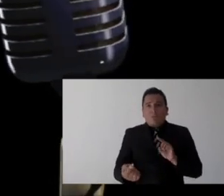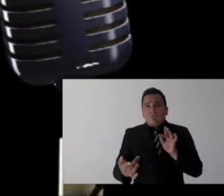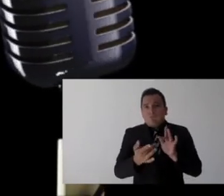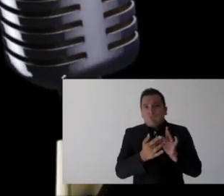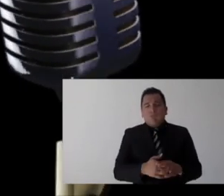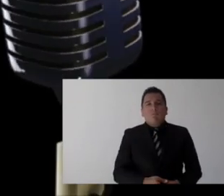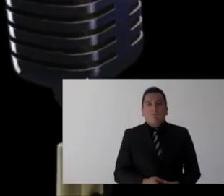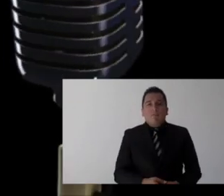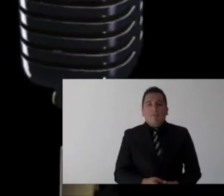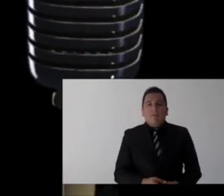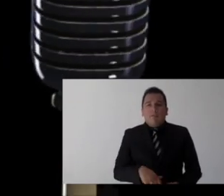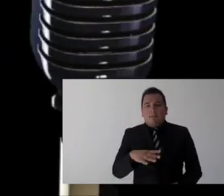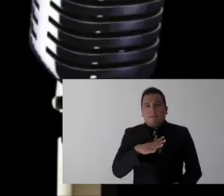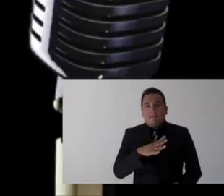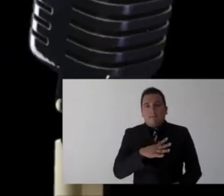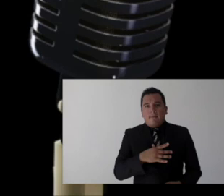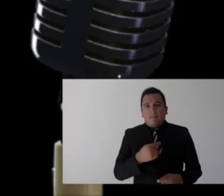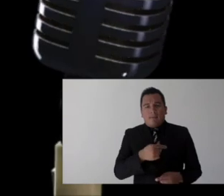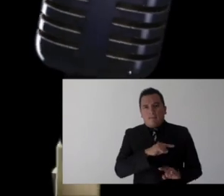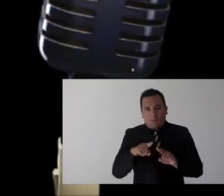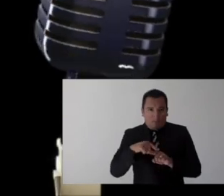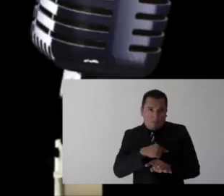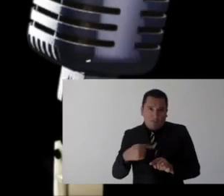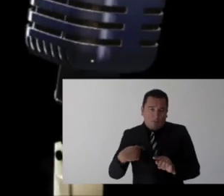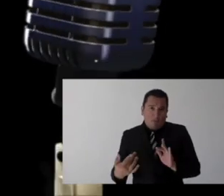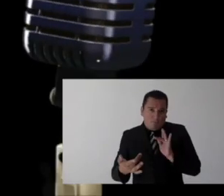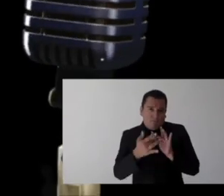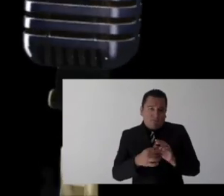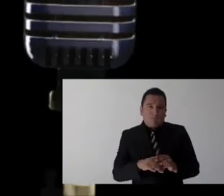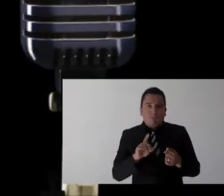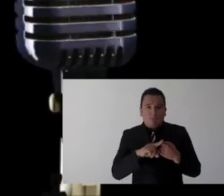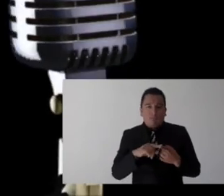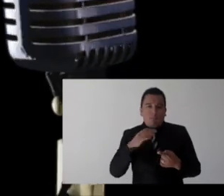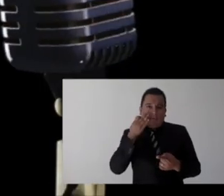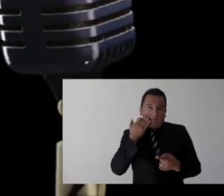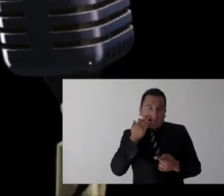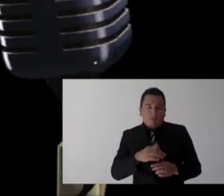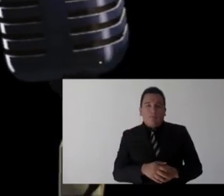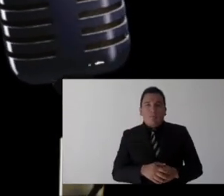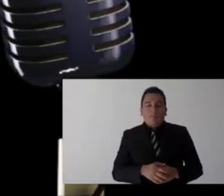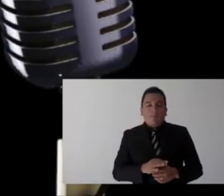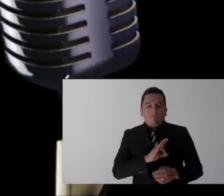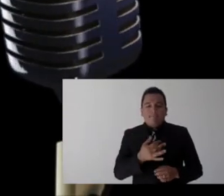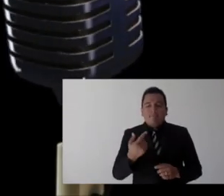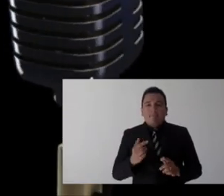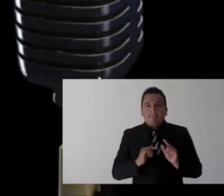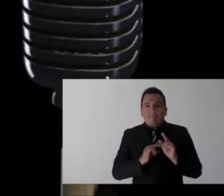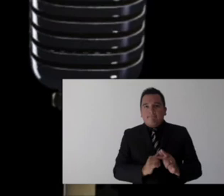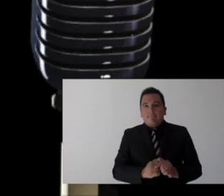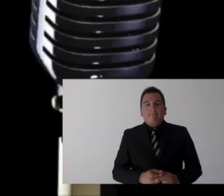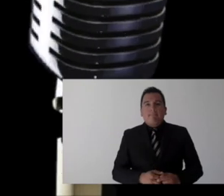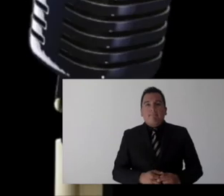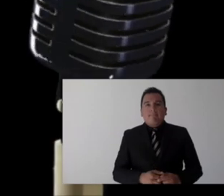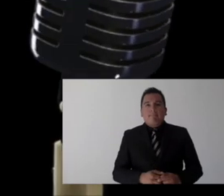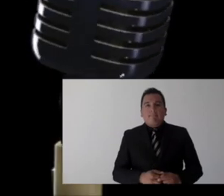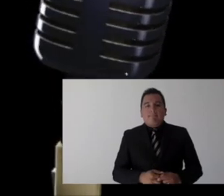tenemos varias vías de contacto para tener comunicación con usted. Tenemos el Facebook, le invitamos a que nos siga también por las transmisiones. Tenemos el Twitter